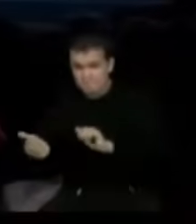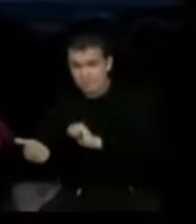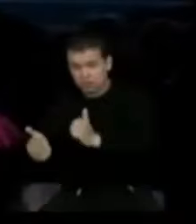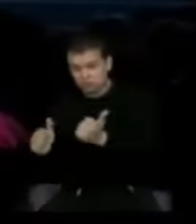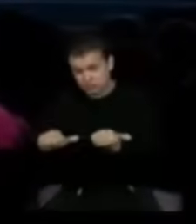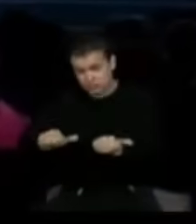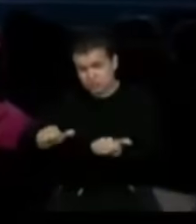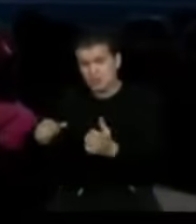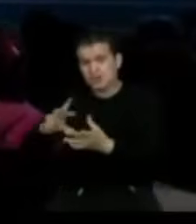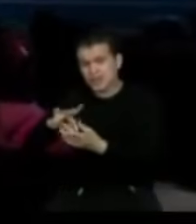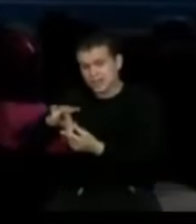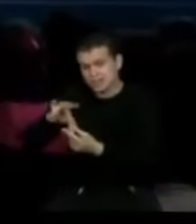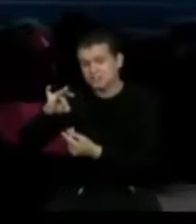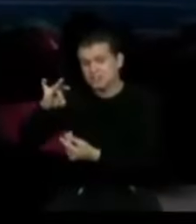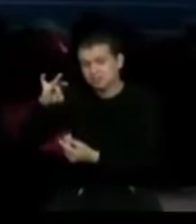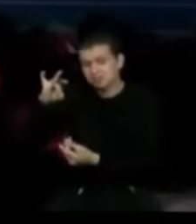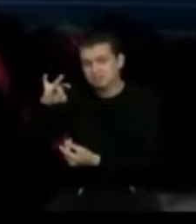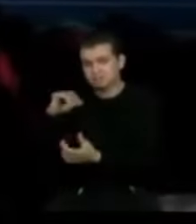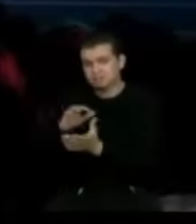Espíritu,